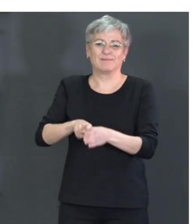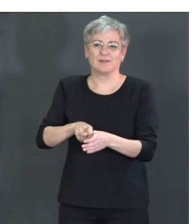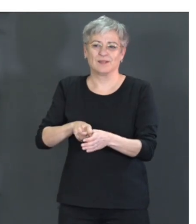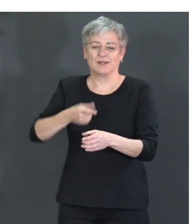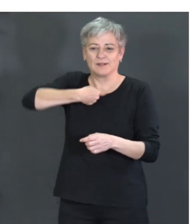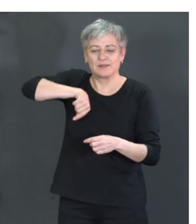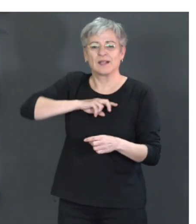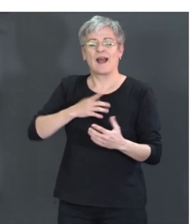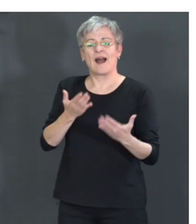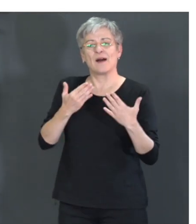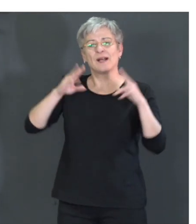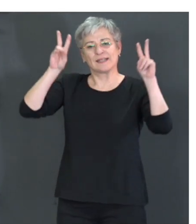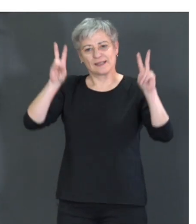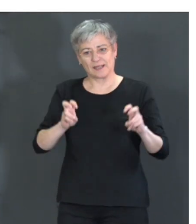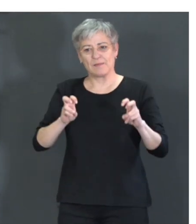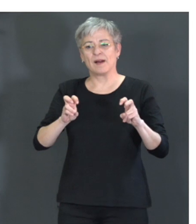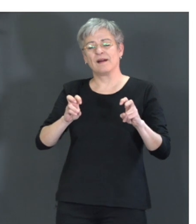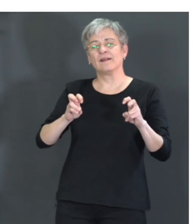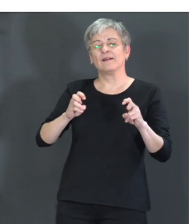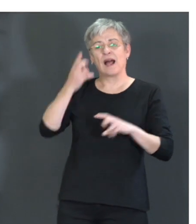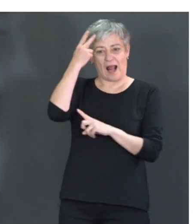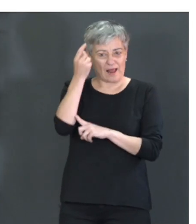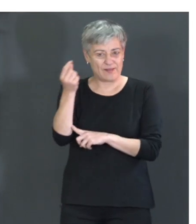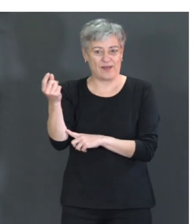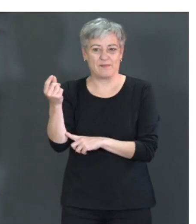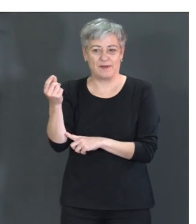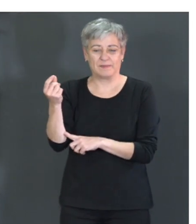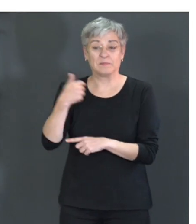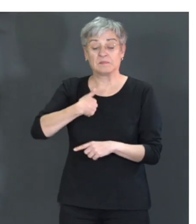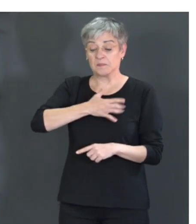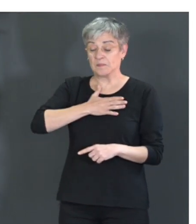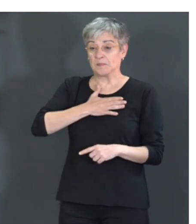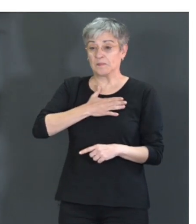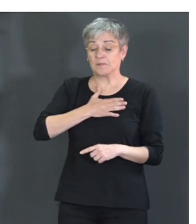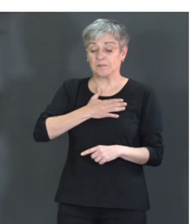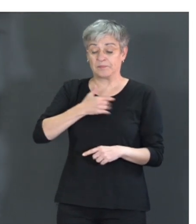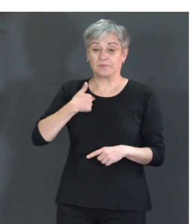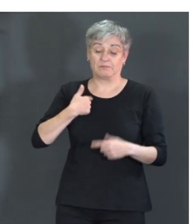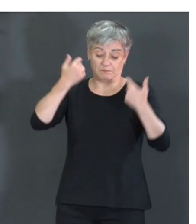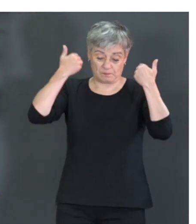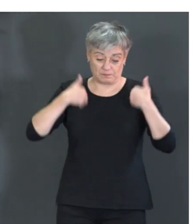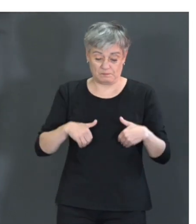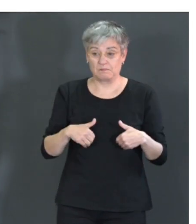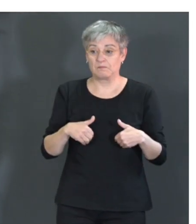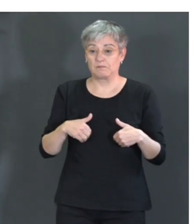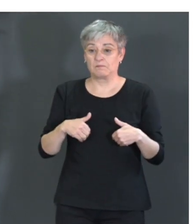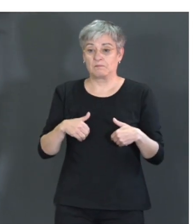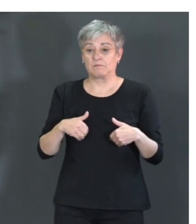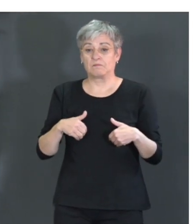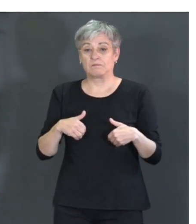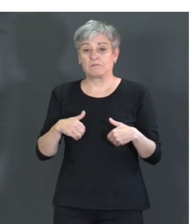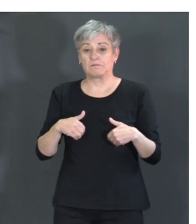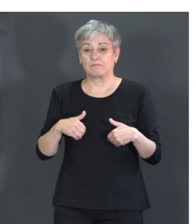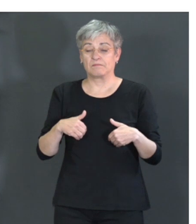de nuestro trabajo en el CRE de Alzheimer. Y bueno, en lo que respecta a mí, pues Enrique Pérez,